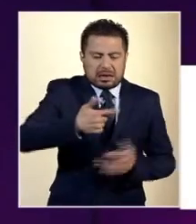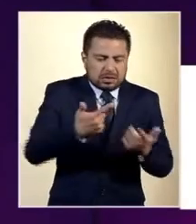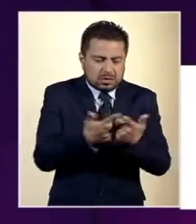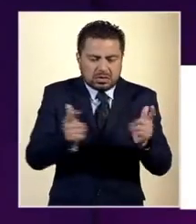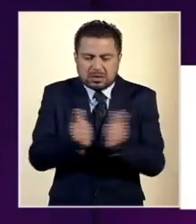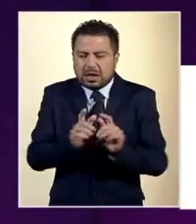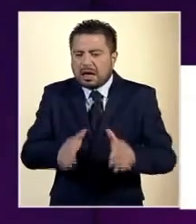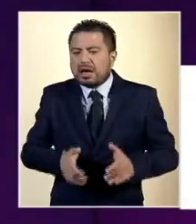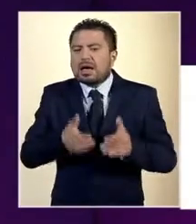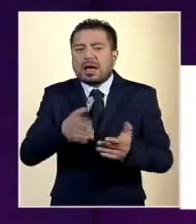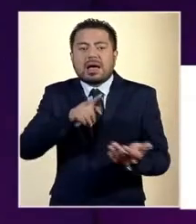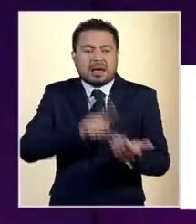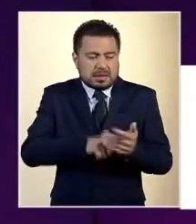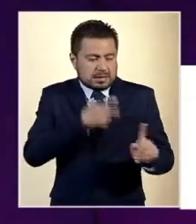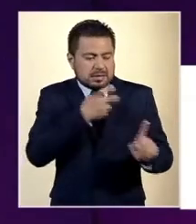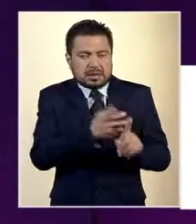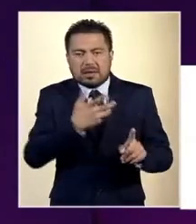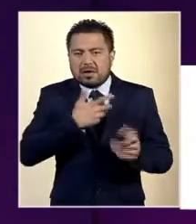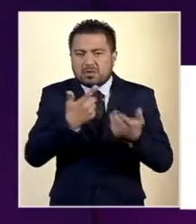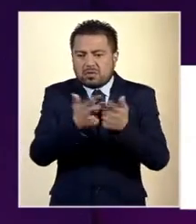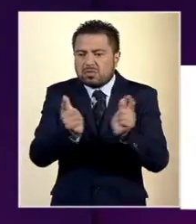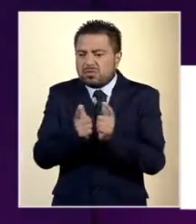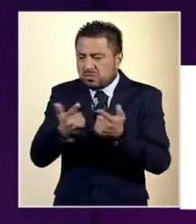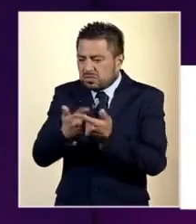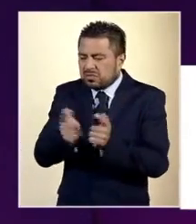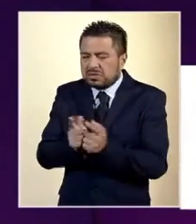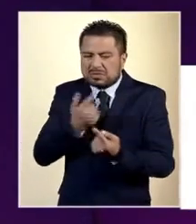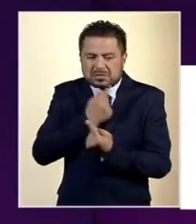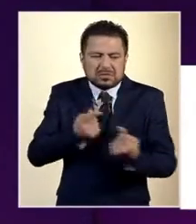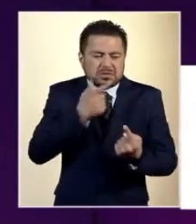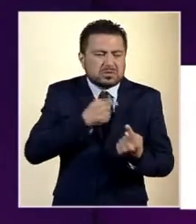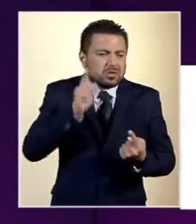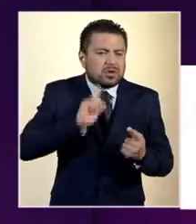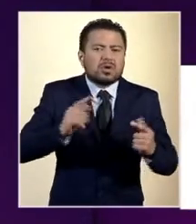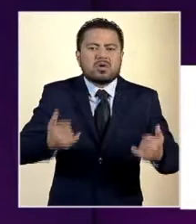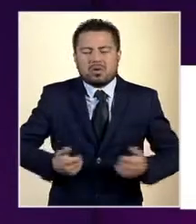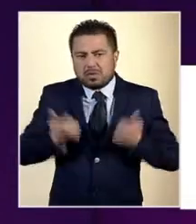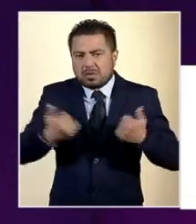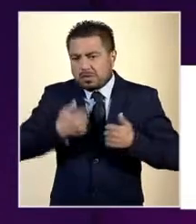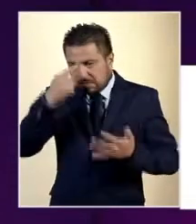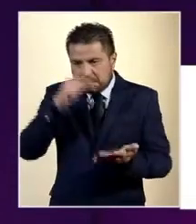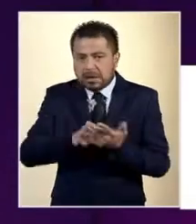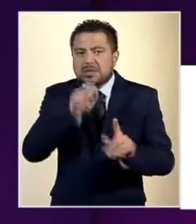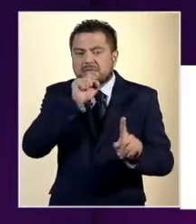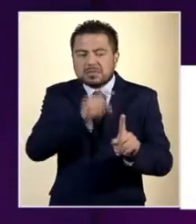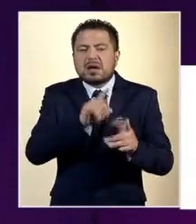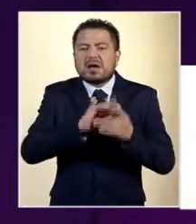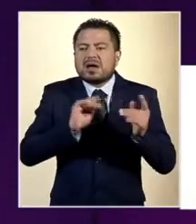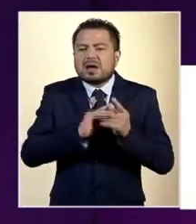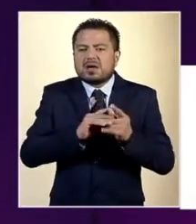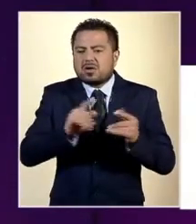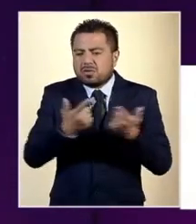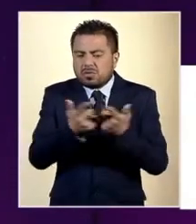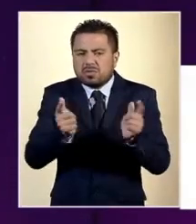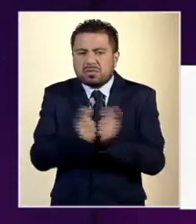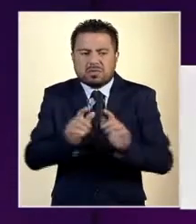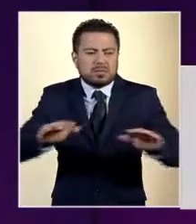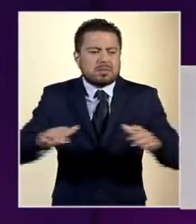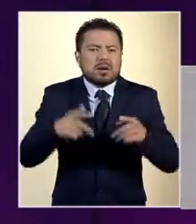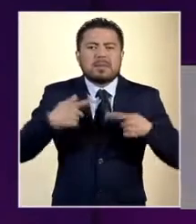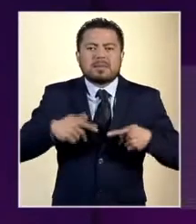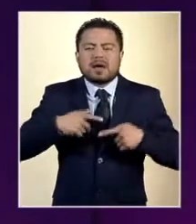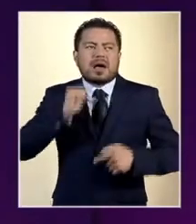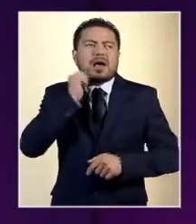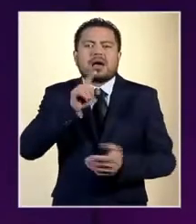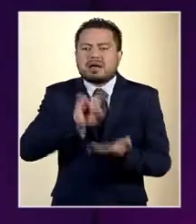poblaciones callejeras pues existen como estos grupos etarios, niños, niñas, jóvenes, pero creo que también tendríamos que hablar, por ejemplo, de los grupos de personas que viven